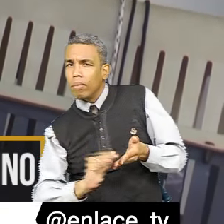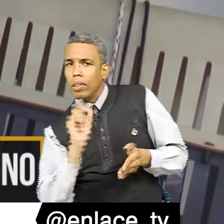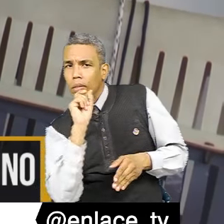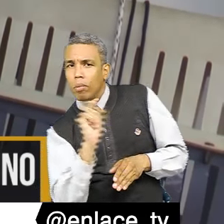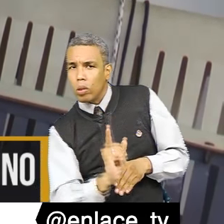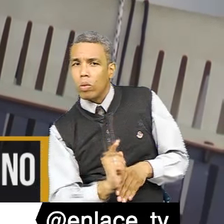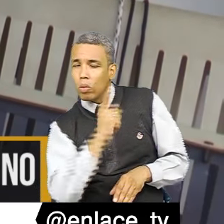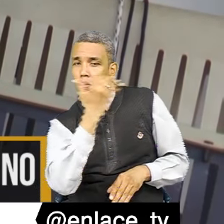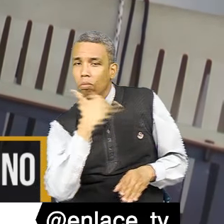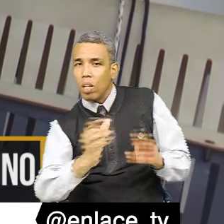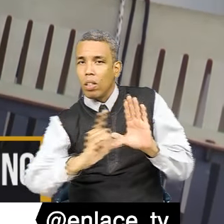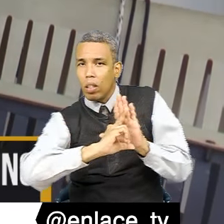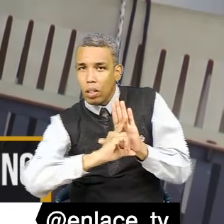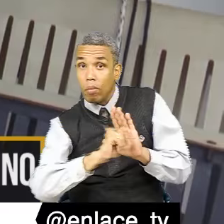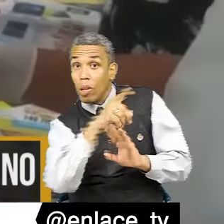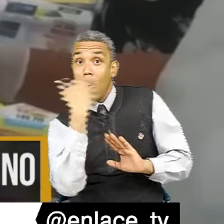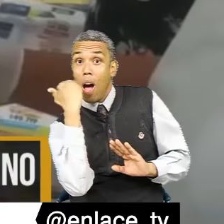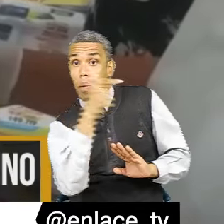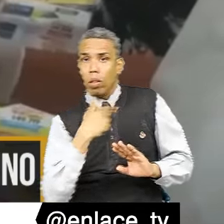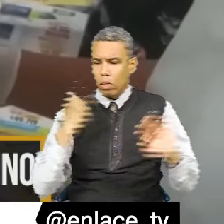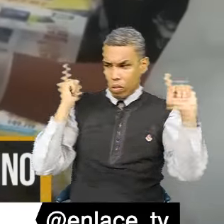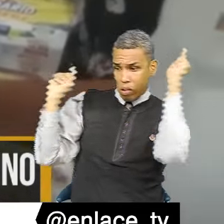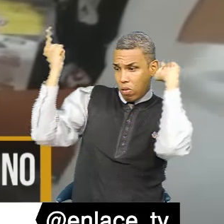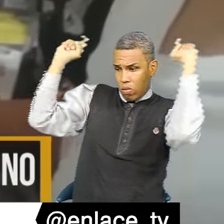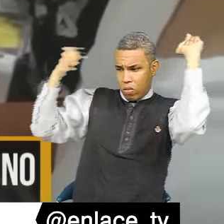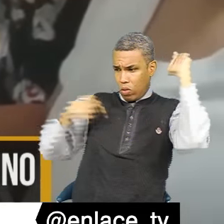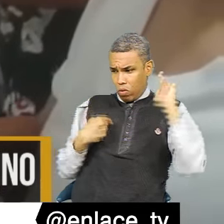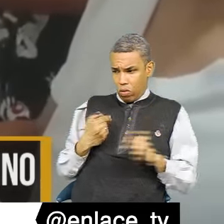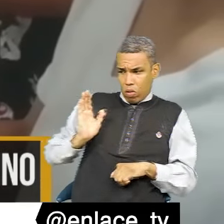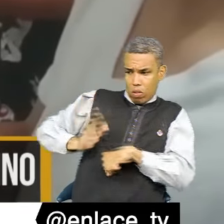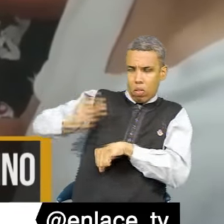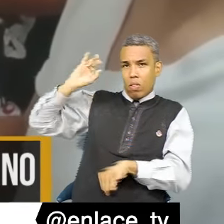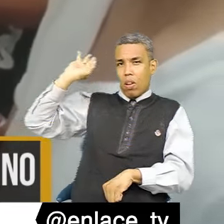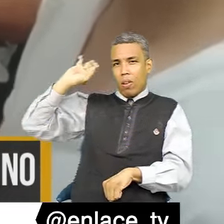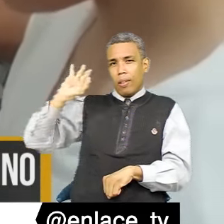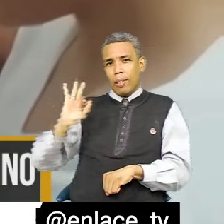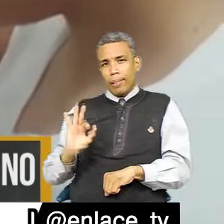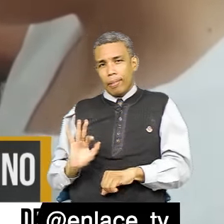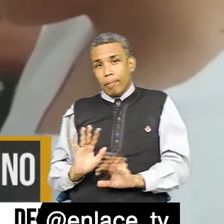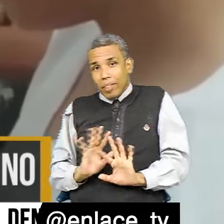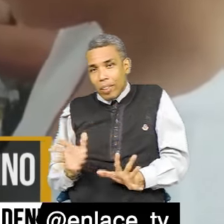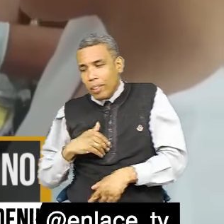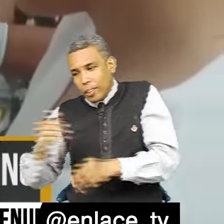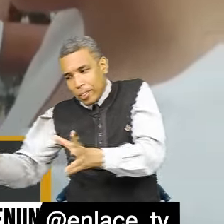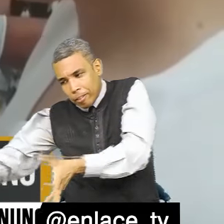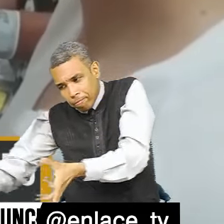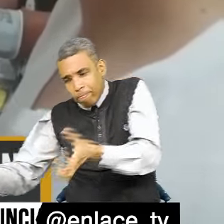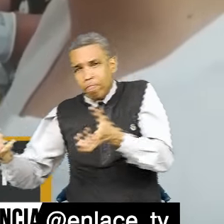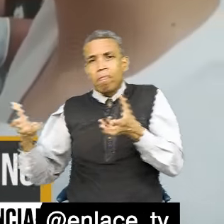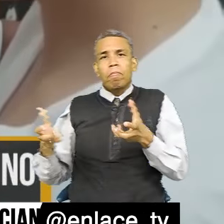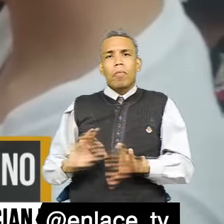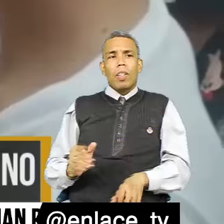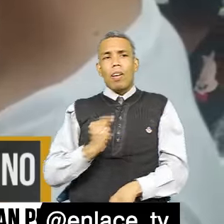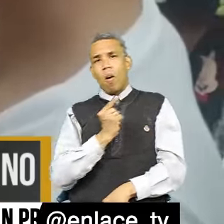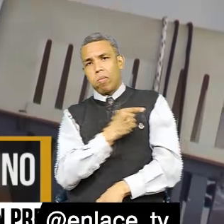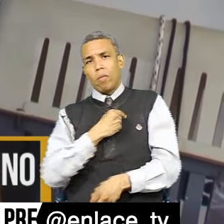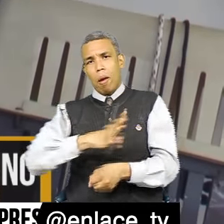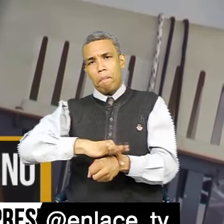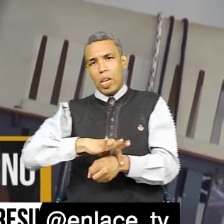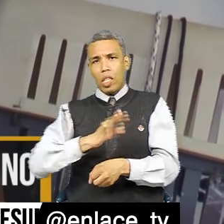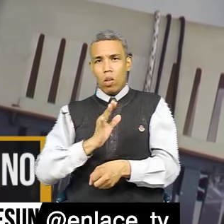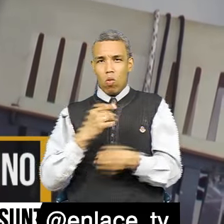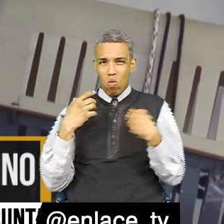La persona ahora dice que no es el dueño de la perra. Una vez recuperado el canino, fue trasladado a una veterinaria para que recibiera atención médica.